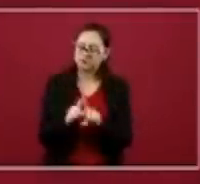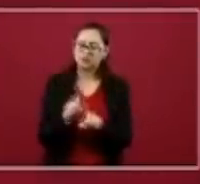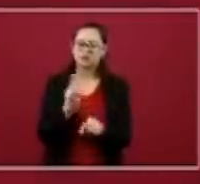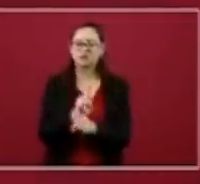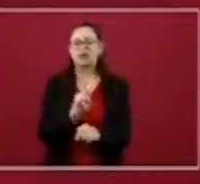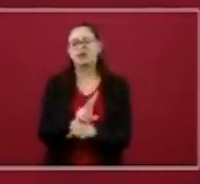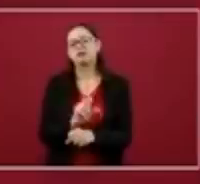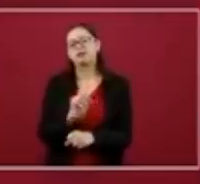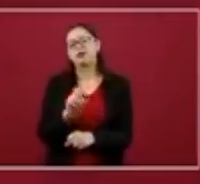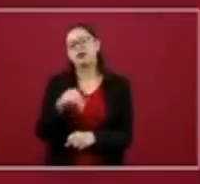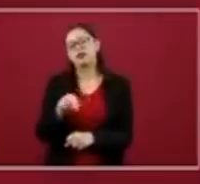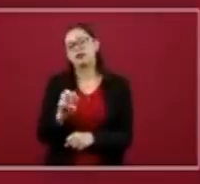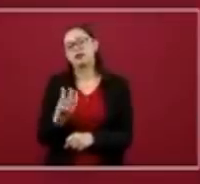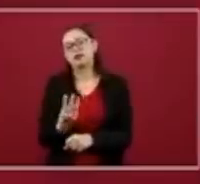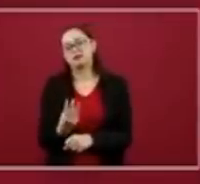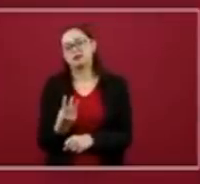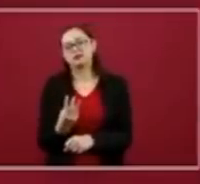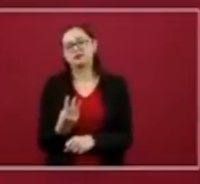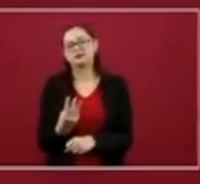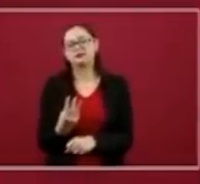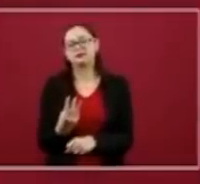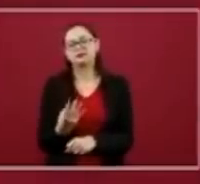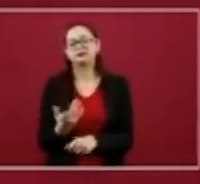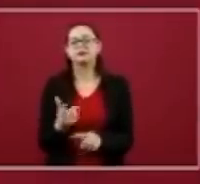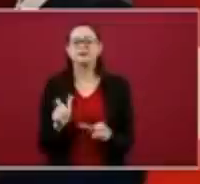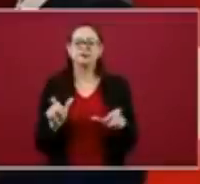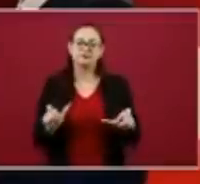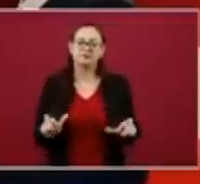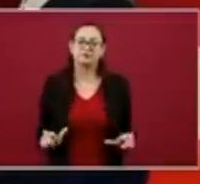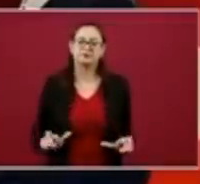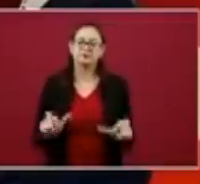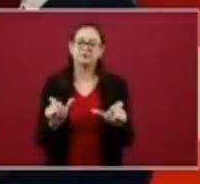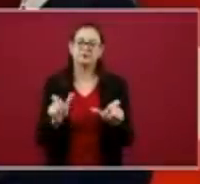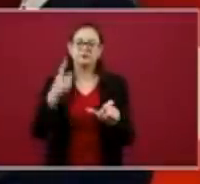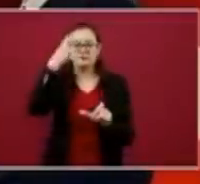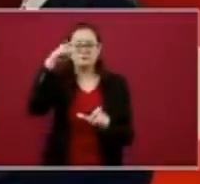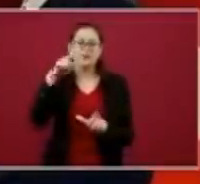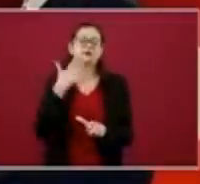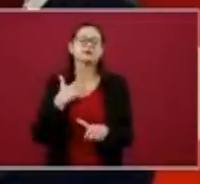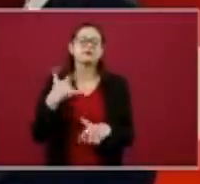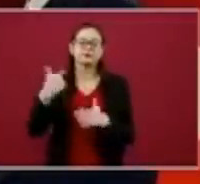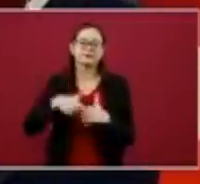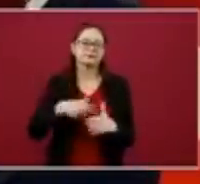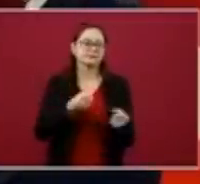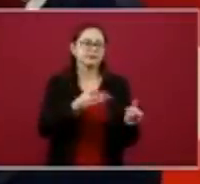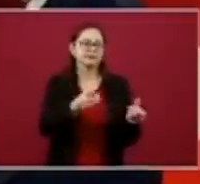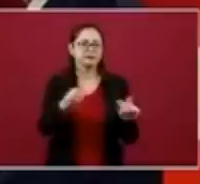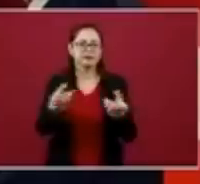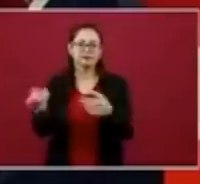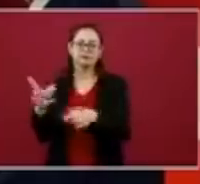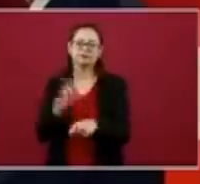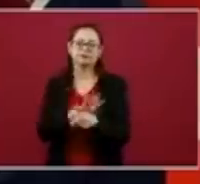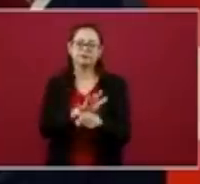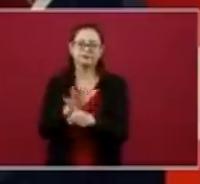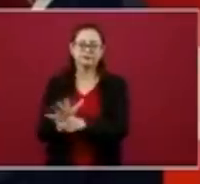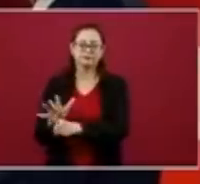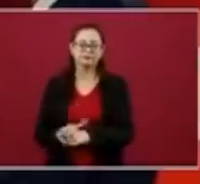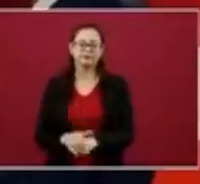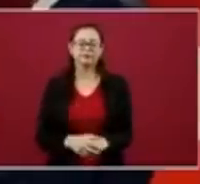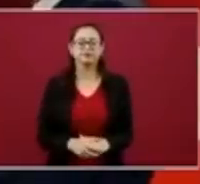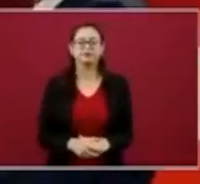DN3 en su versión de la seguridad en el abastecimiento de combustibles.